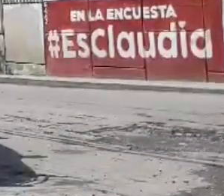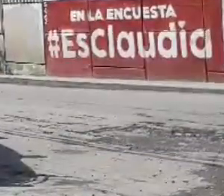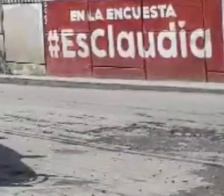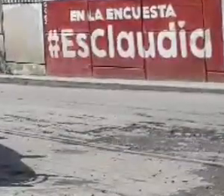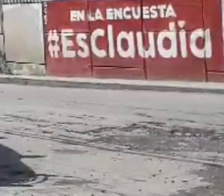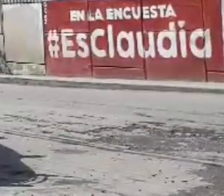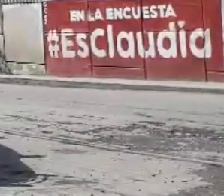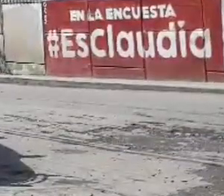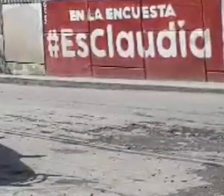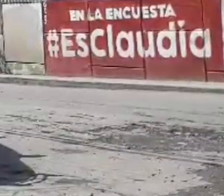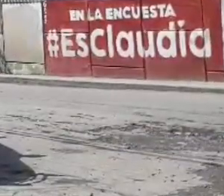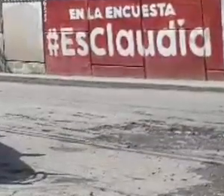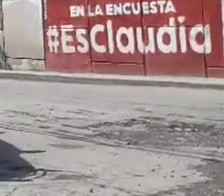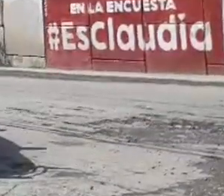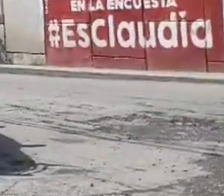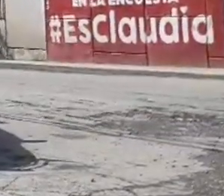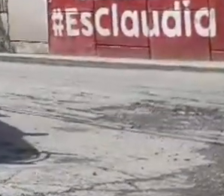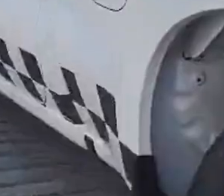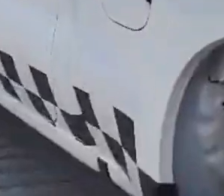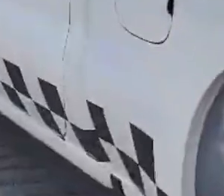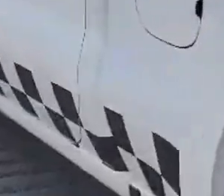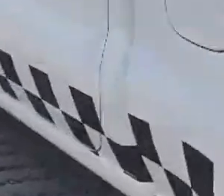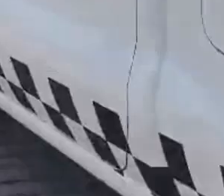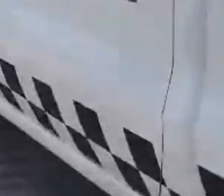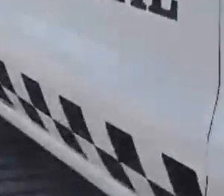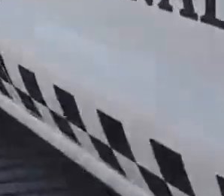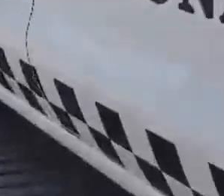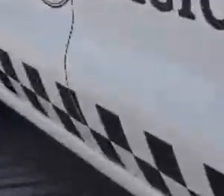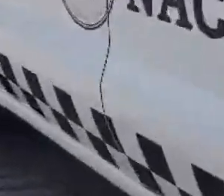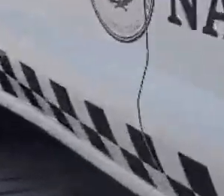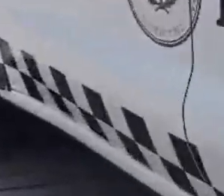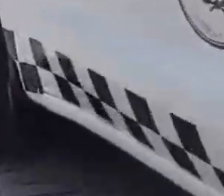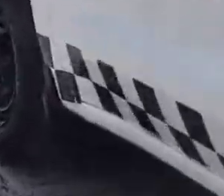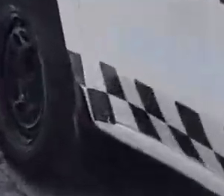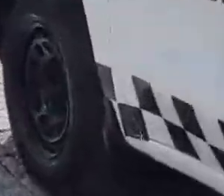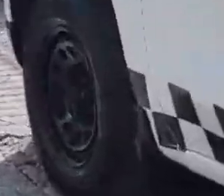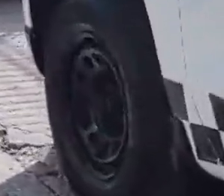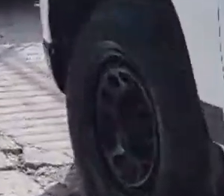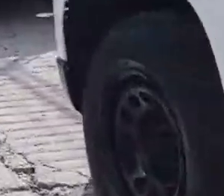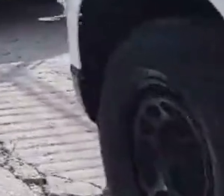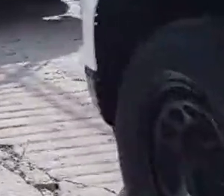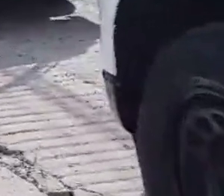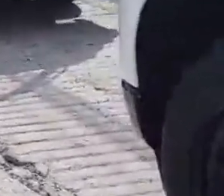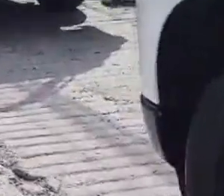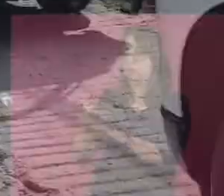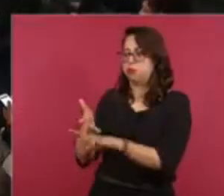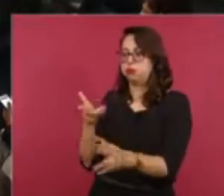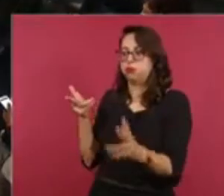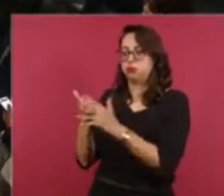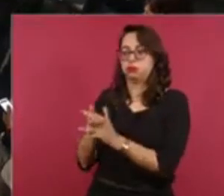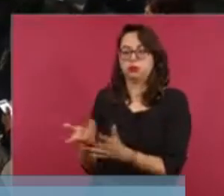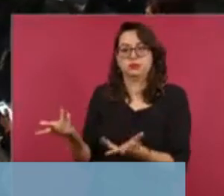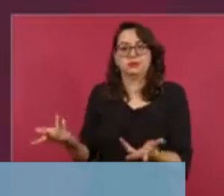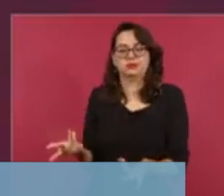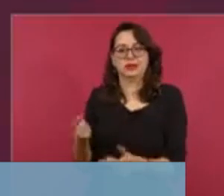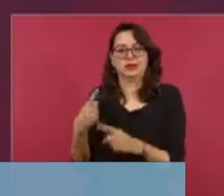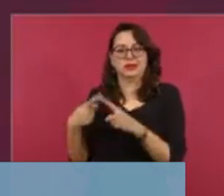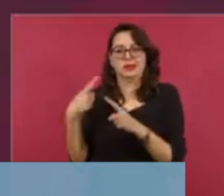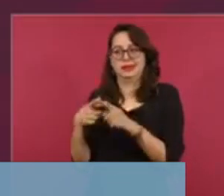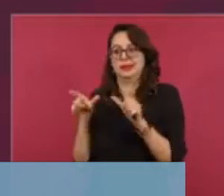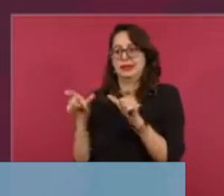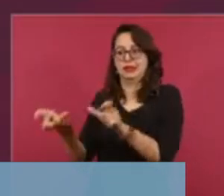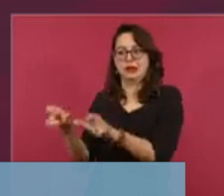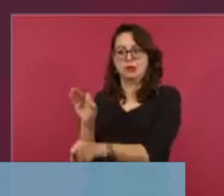García Fernández, que viajaba sin escoltas y en un vehículo sin blindaje, dijo lo siguiente. Toda la seguridad, o sea,